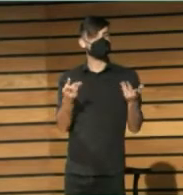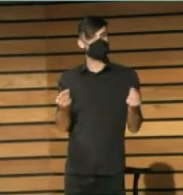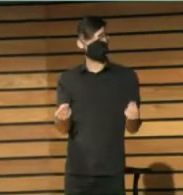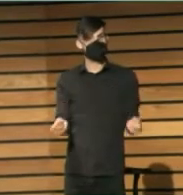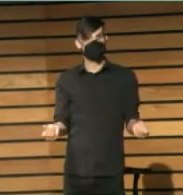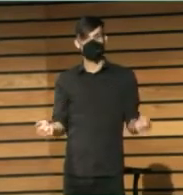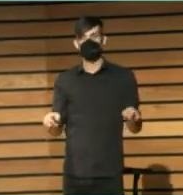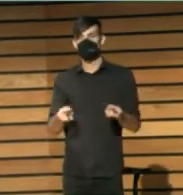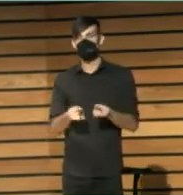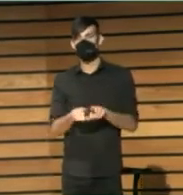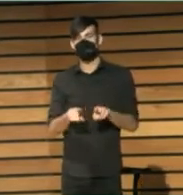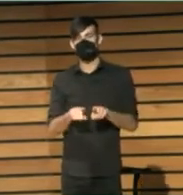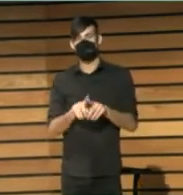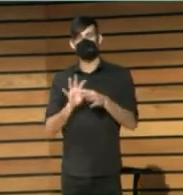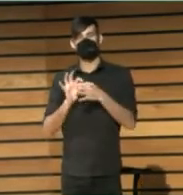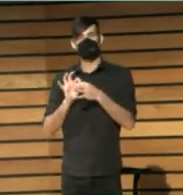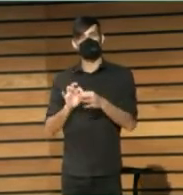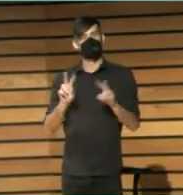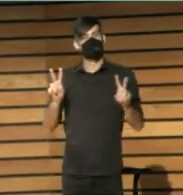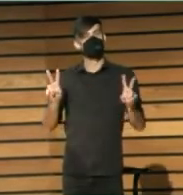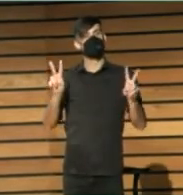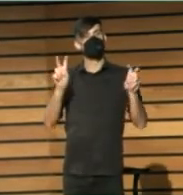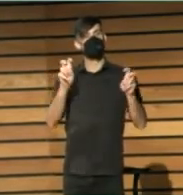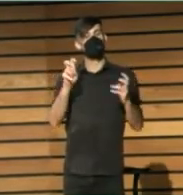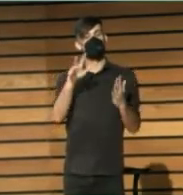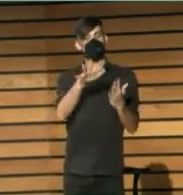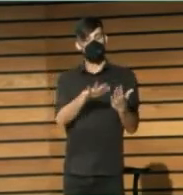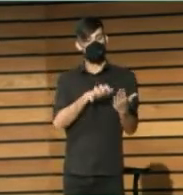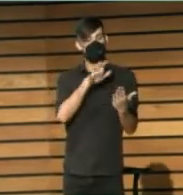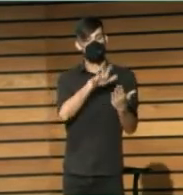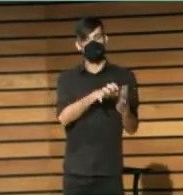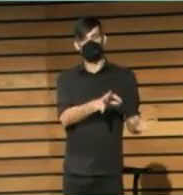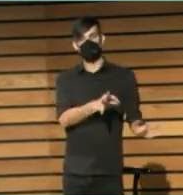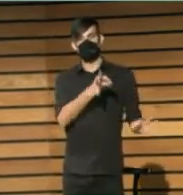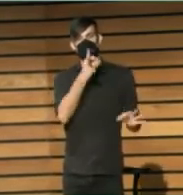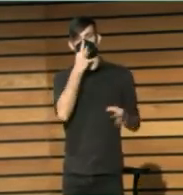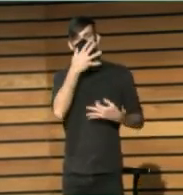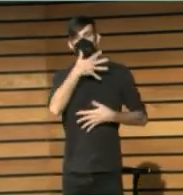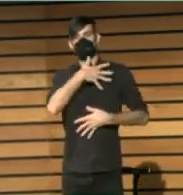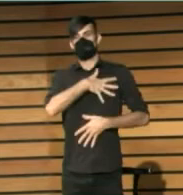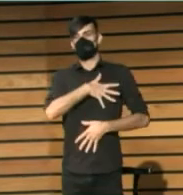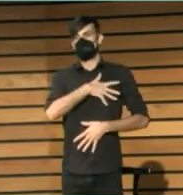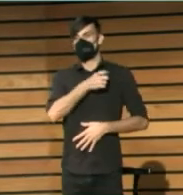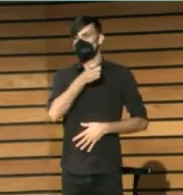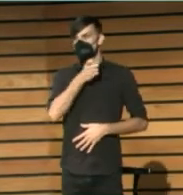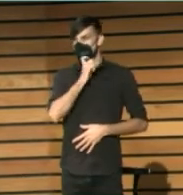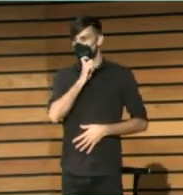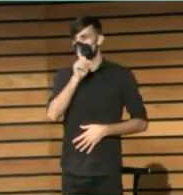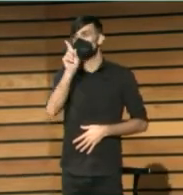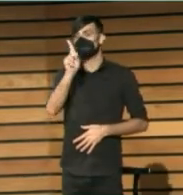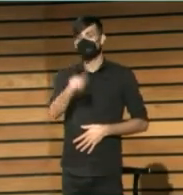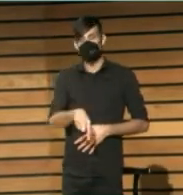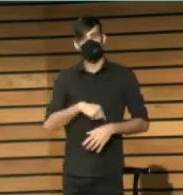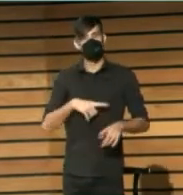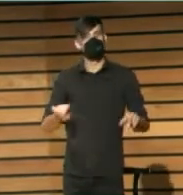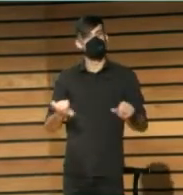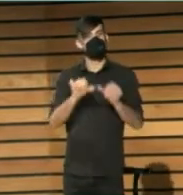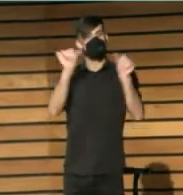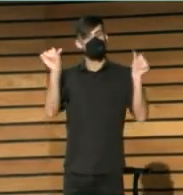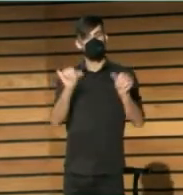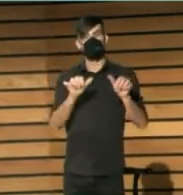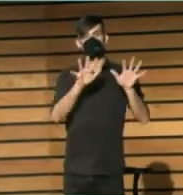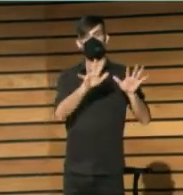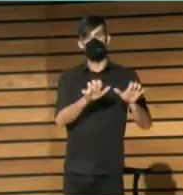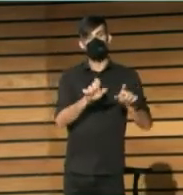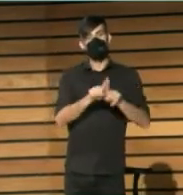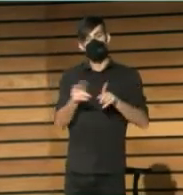con la modestia de aprender. Y tiene que ver también con la modestia de aprender con